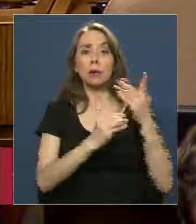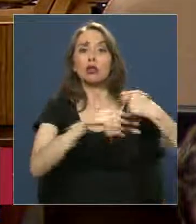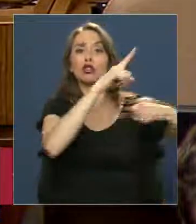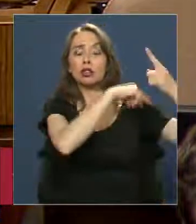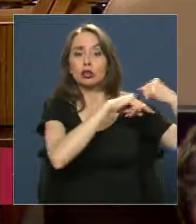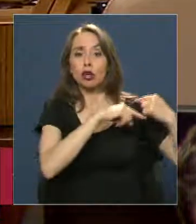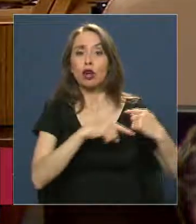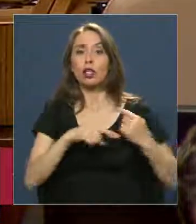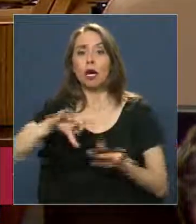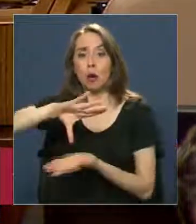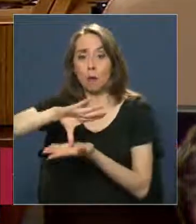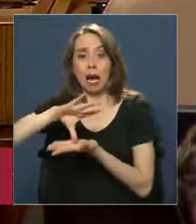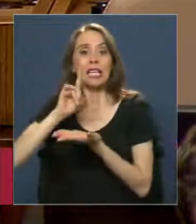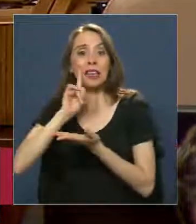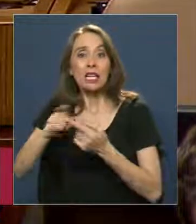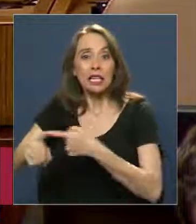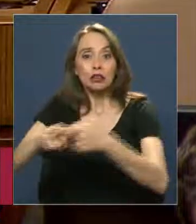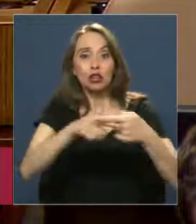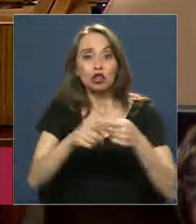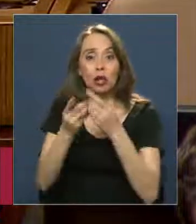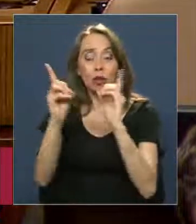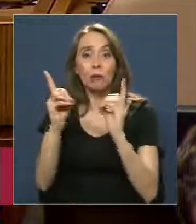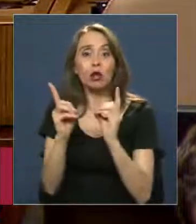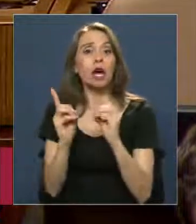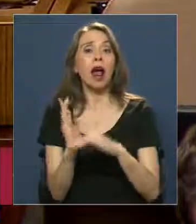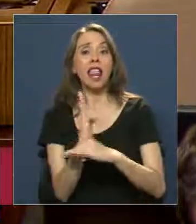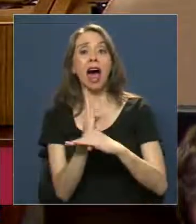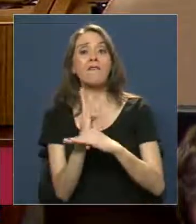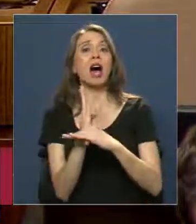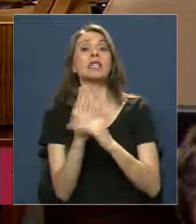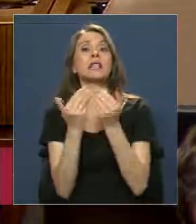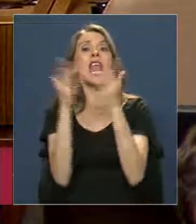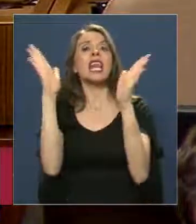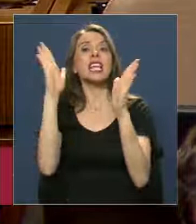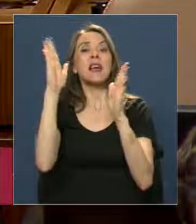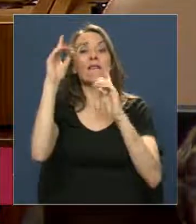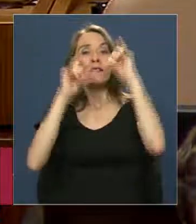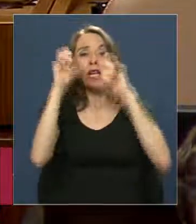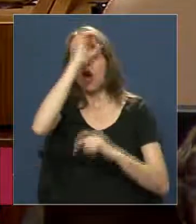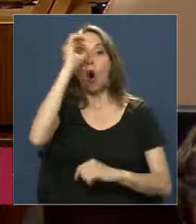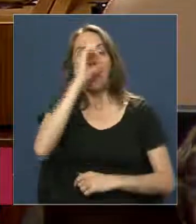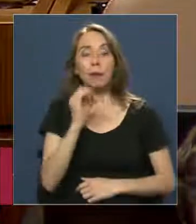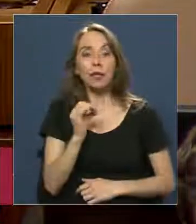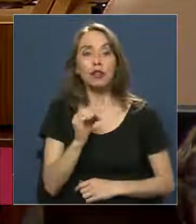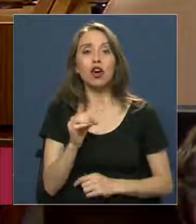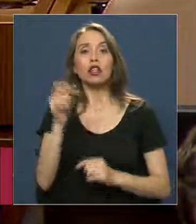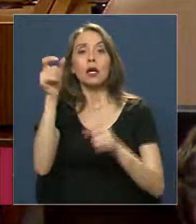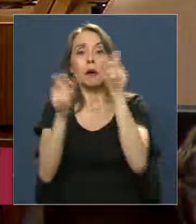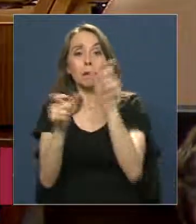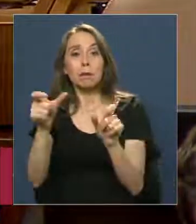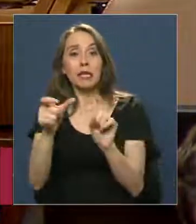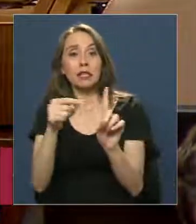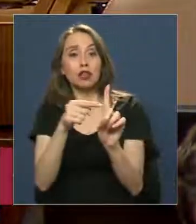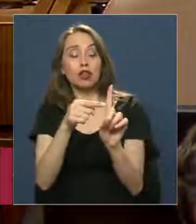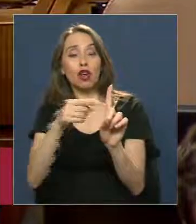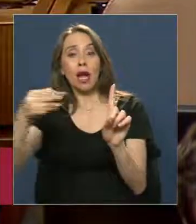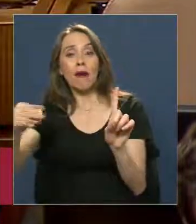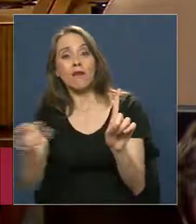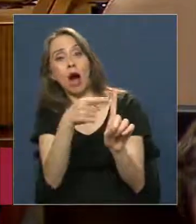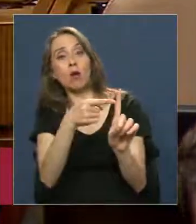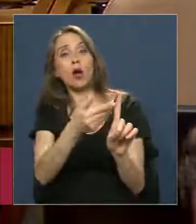Una sociedad democrática se basa en la libertad de expresión, a que las personas no sean juzgadas ex ante por sus